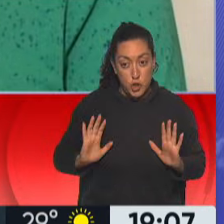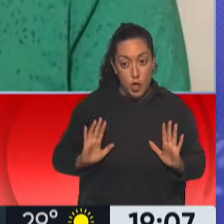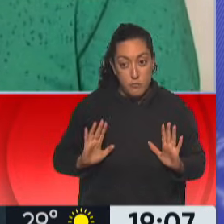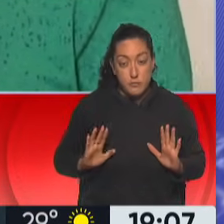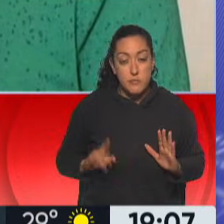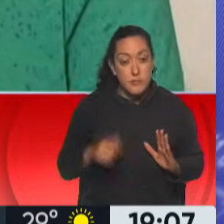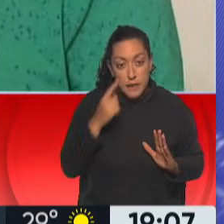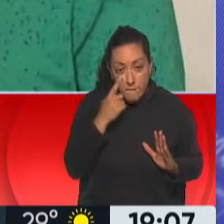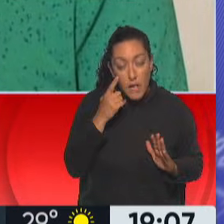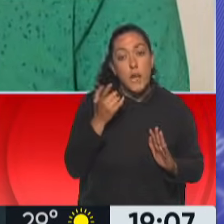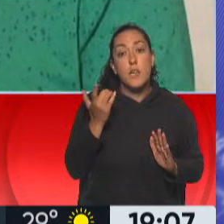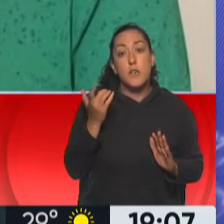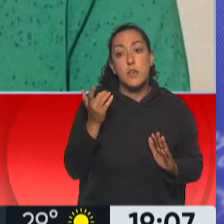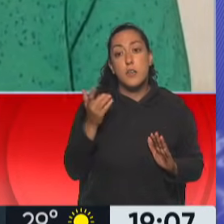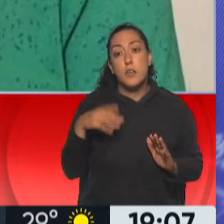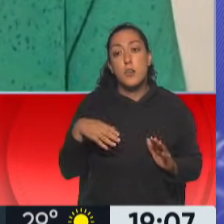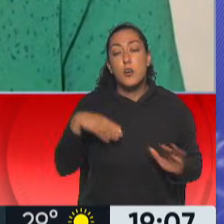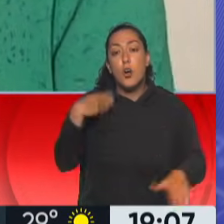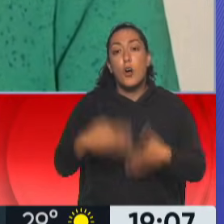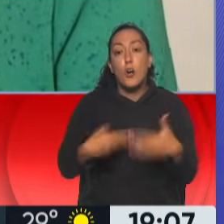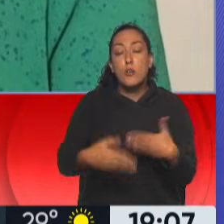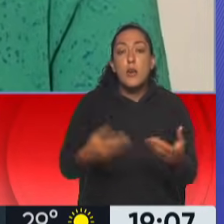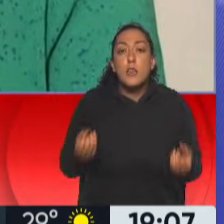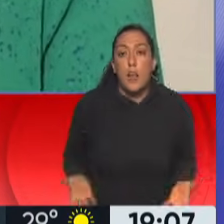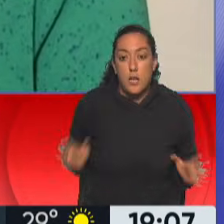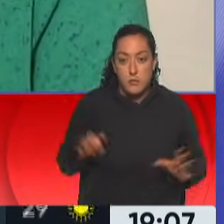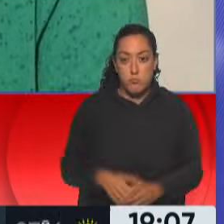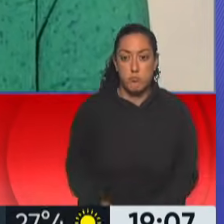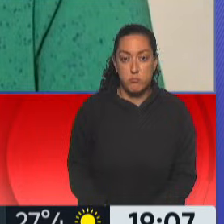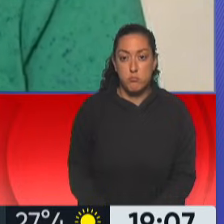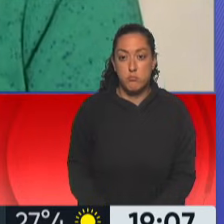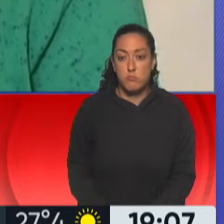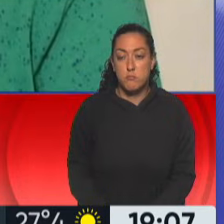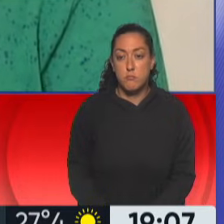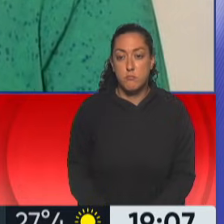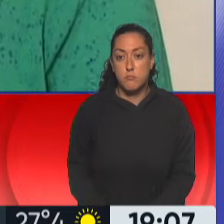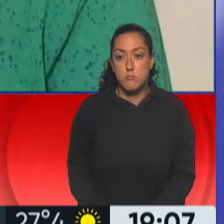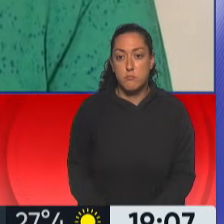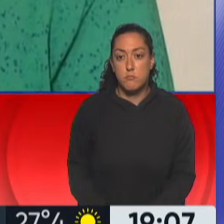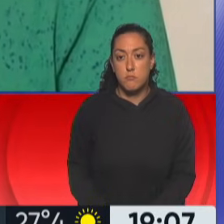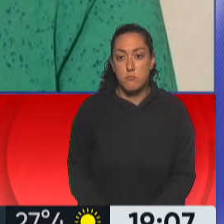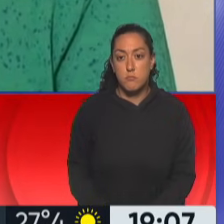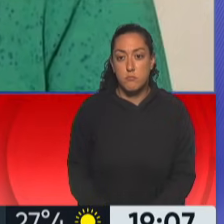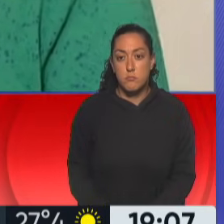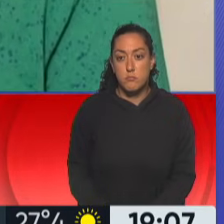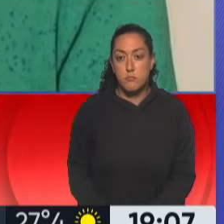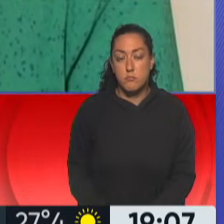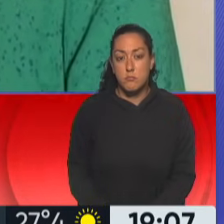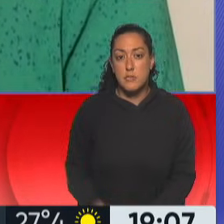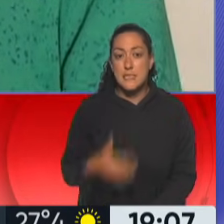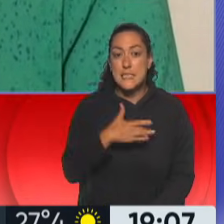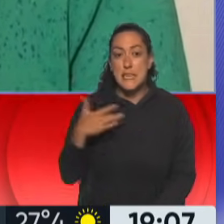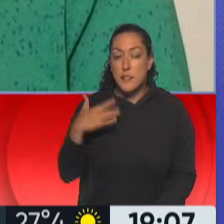cuáles serán los próximos movimientos, qué va a pasar ahora. Después de que juramentaron a esta